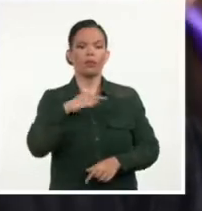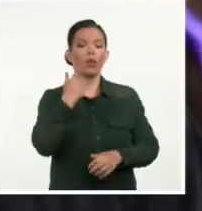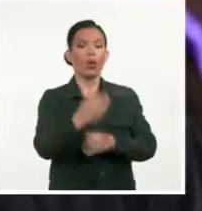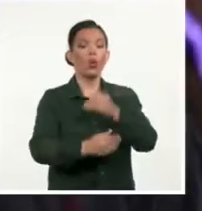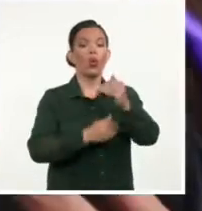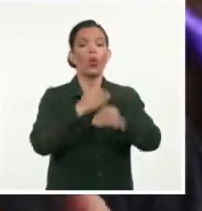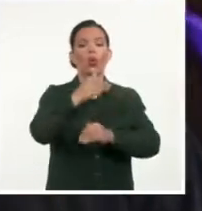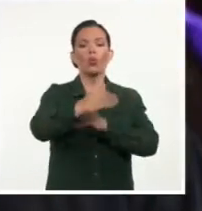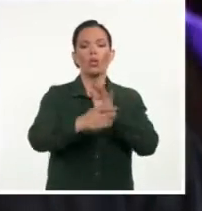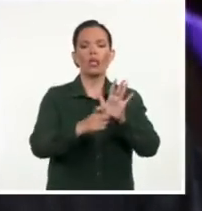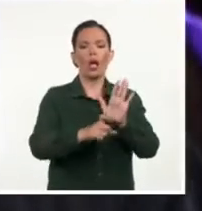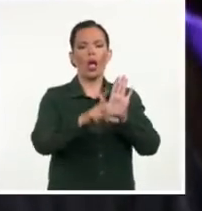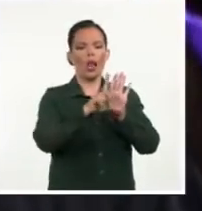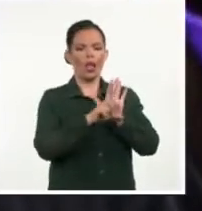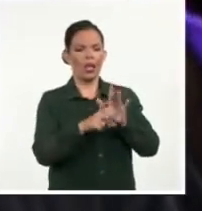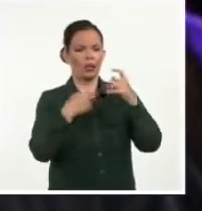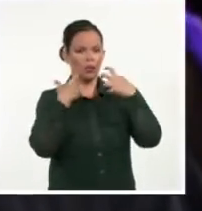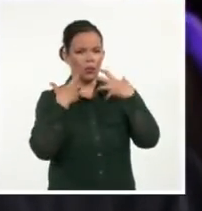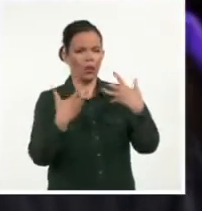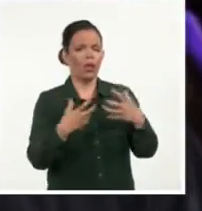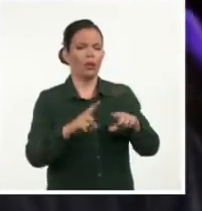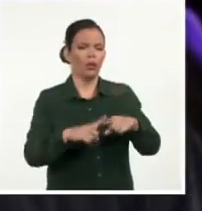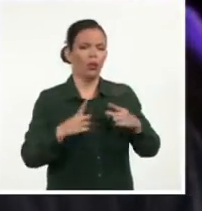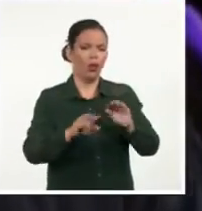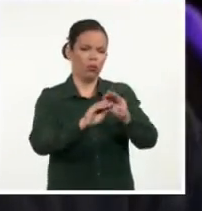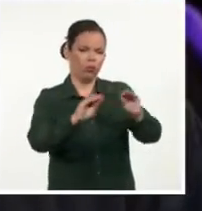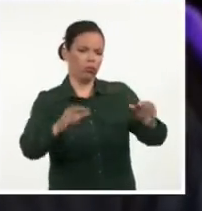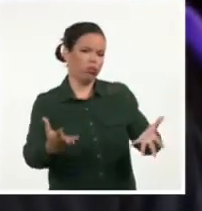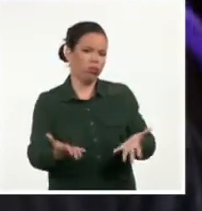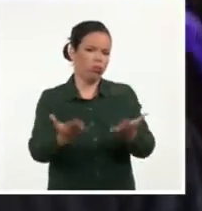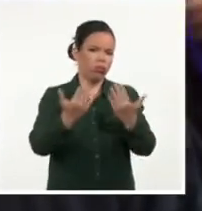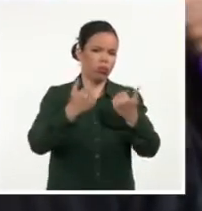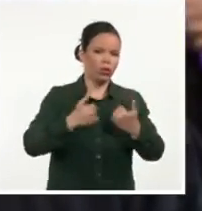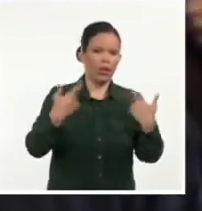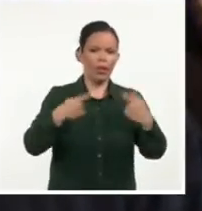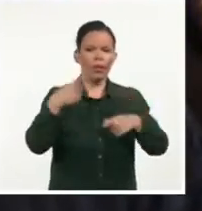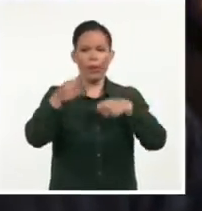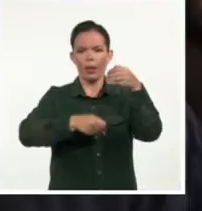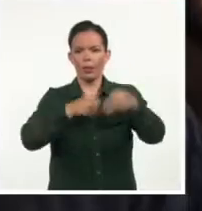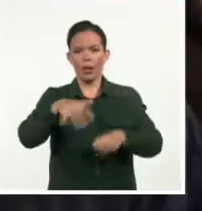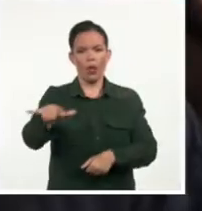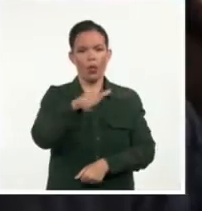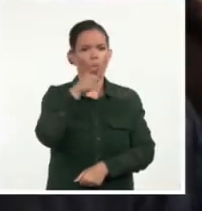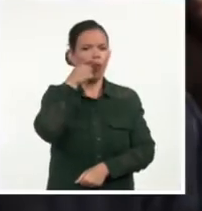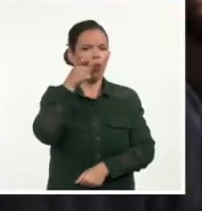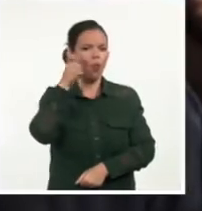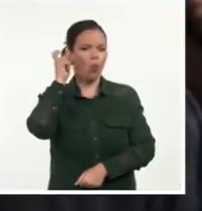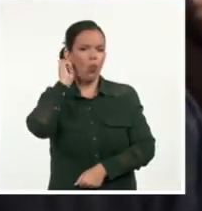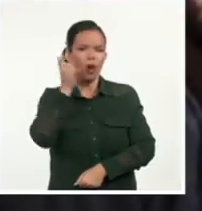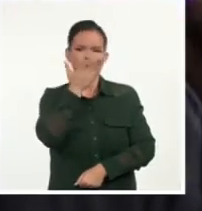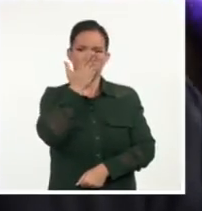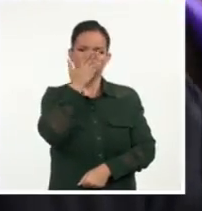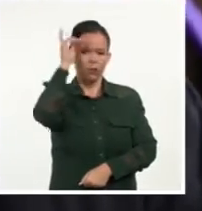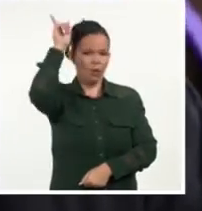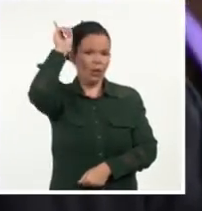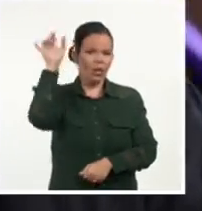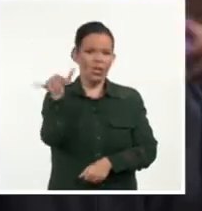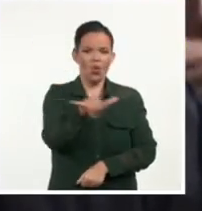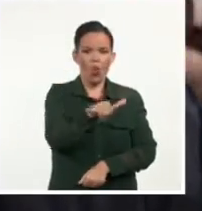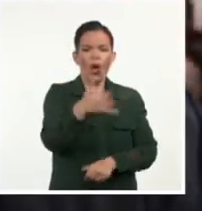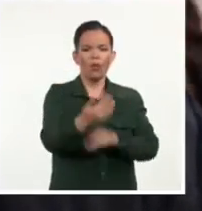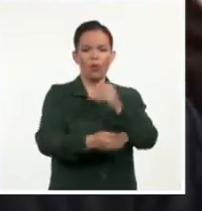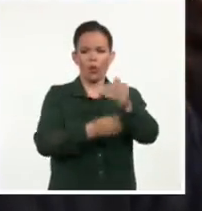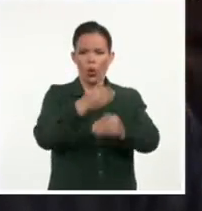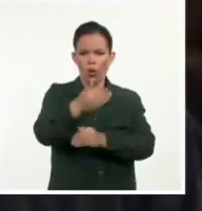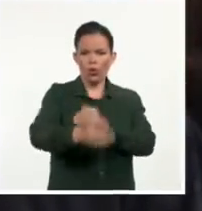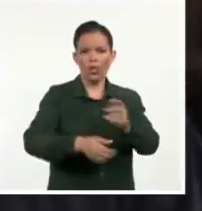marcado por involucrarnos de manera paritaria en su proceso de construcción.